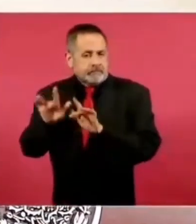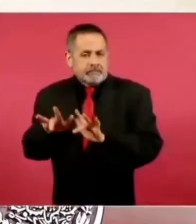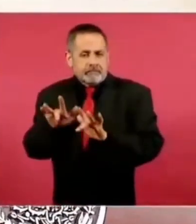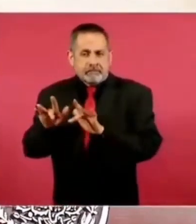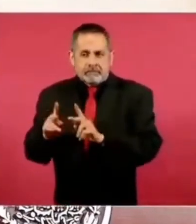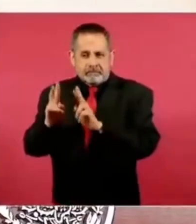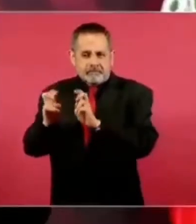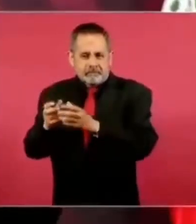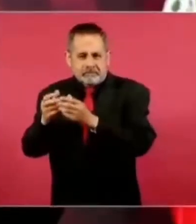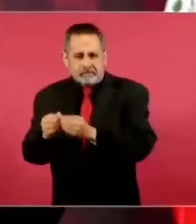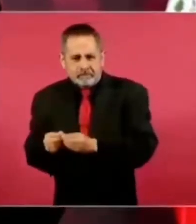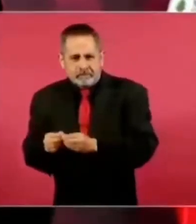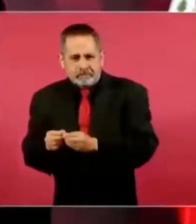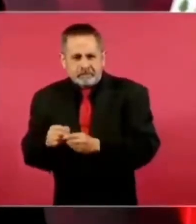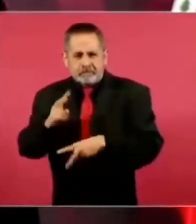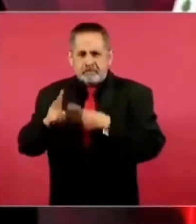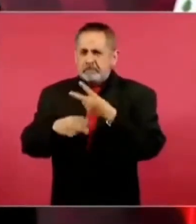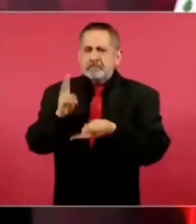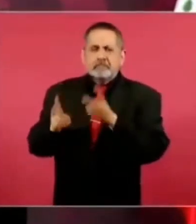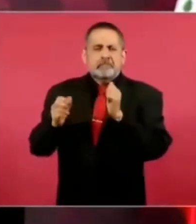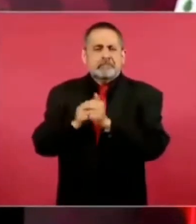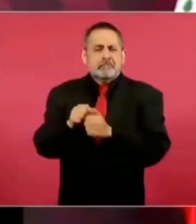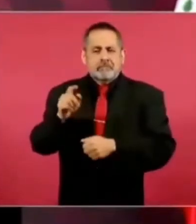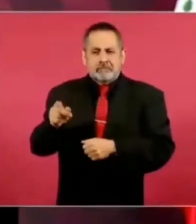diciendo, ya voy a hablar con Bobby.